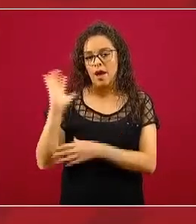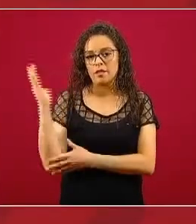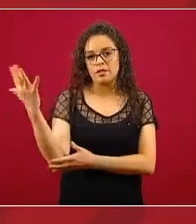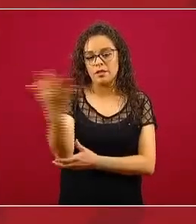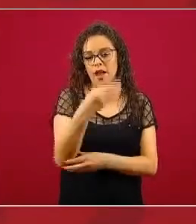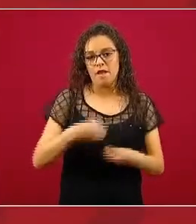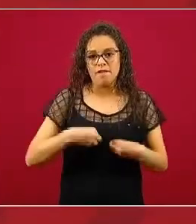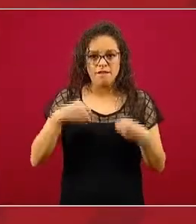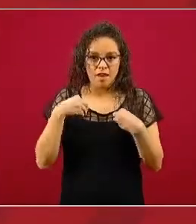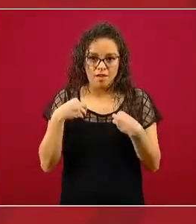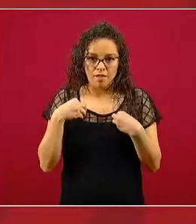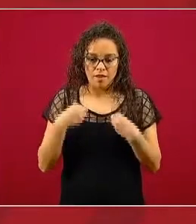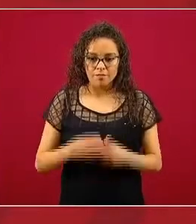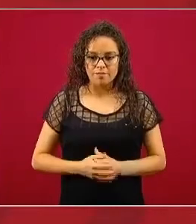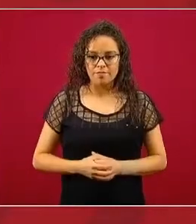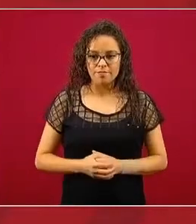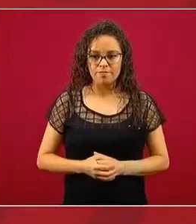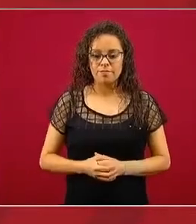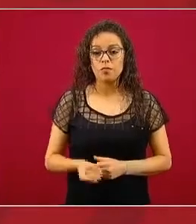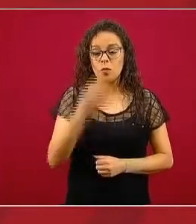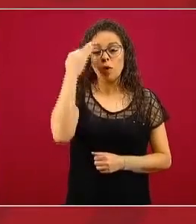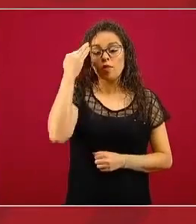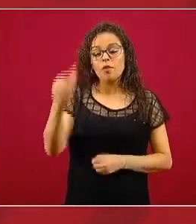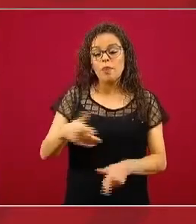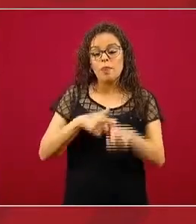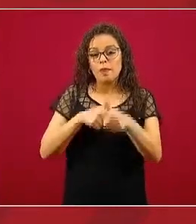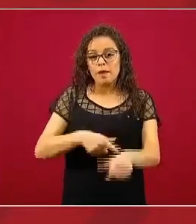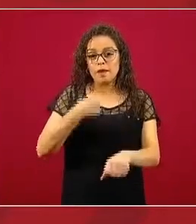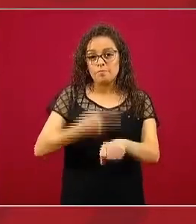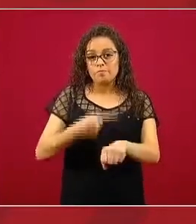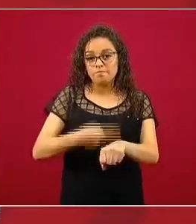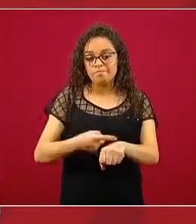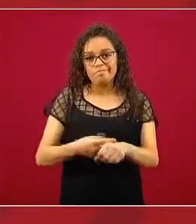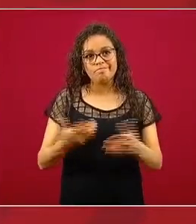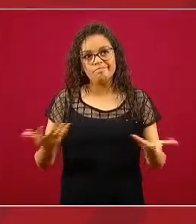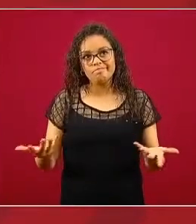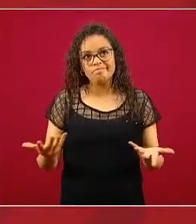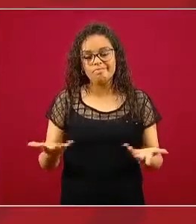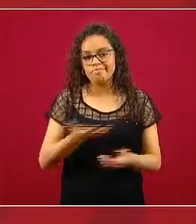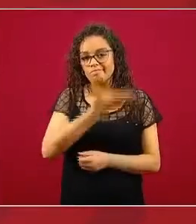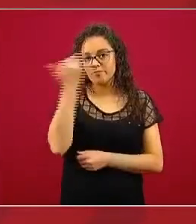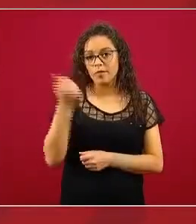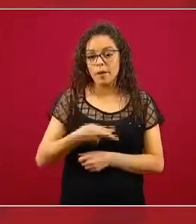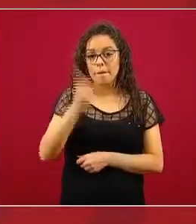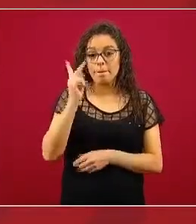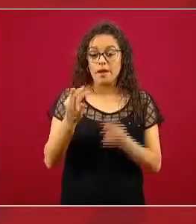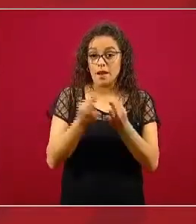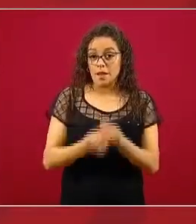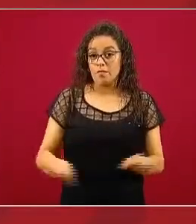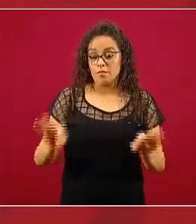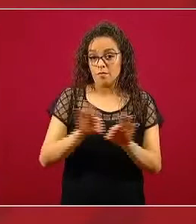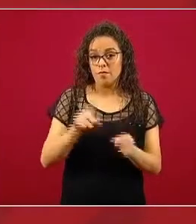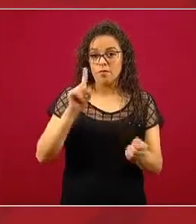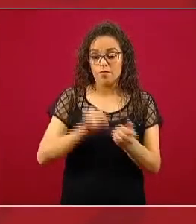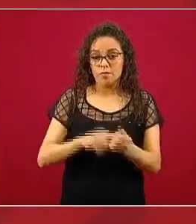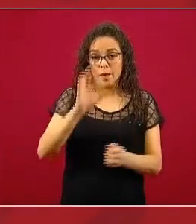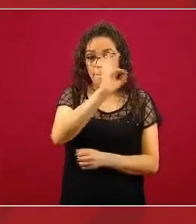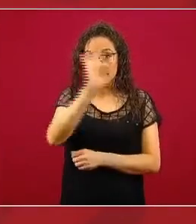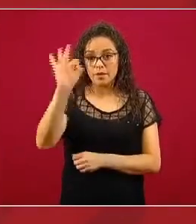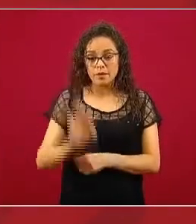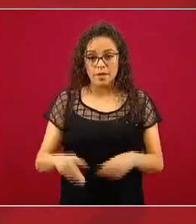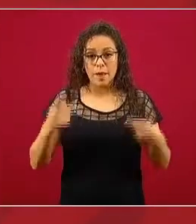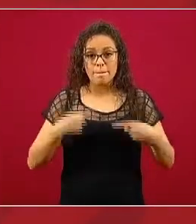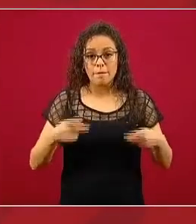predecir cuánto tiempo va a seguir causando enfermedad, pero un elemento importantísimo es el porcentaje de la población que